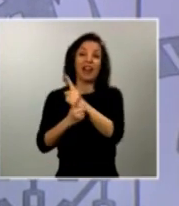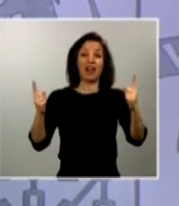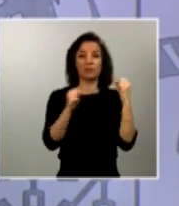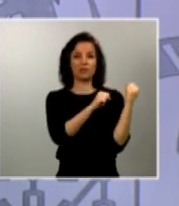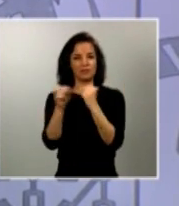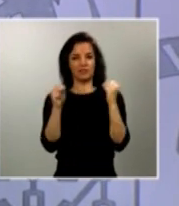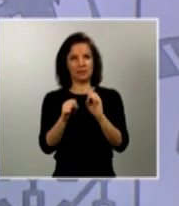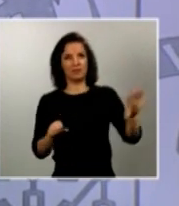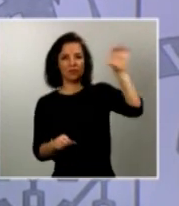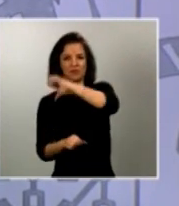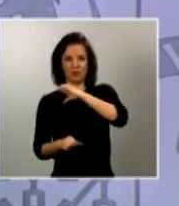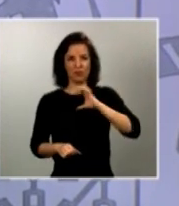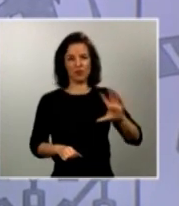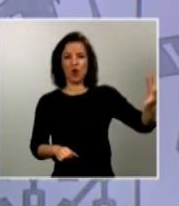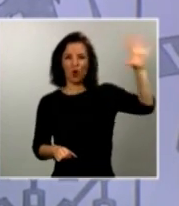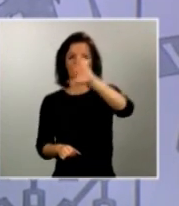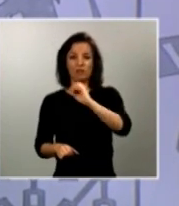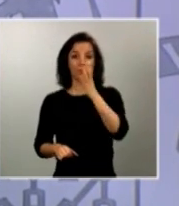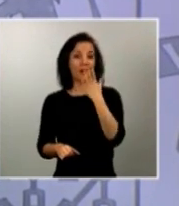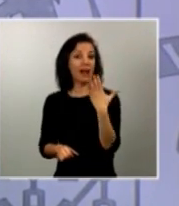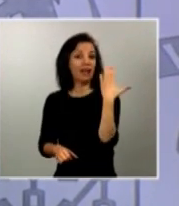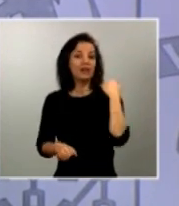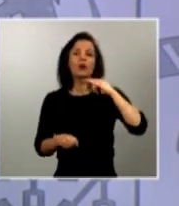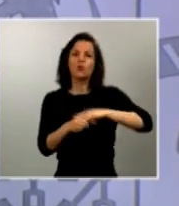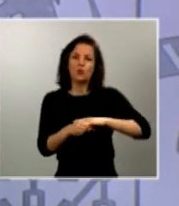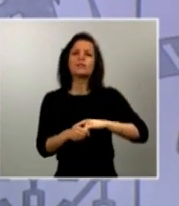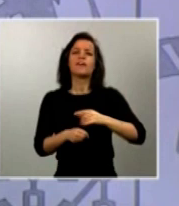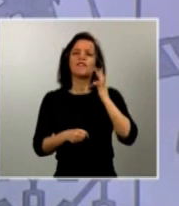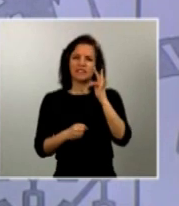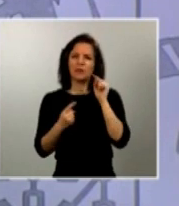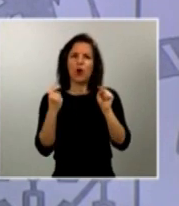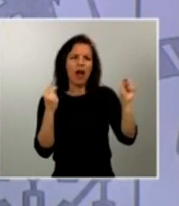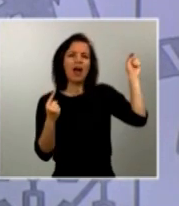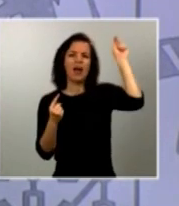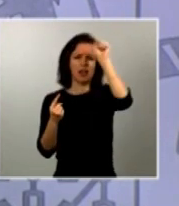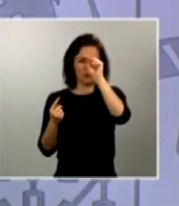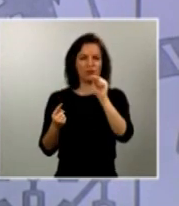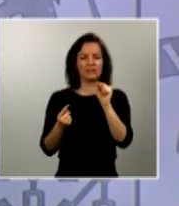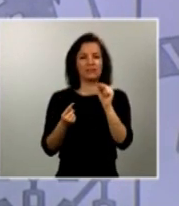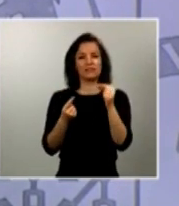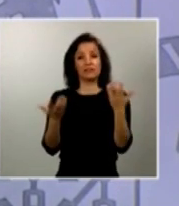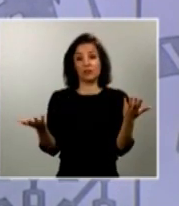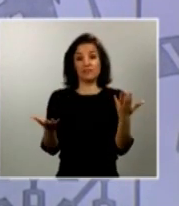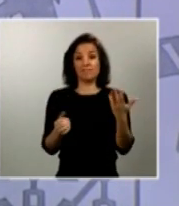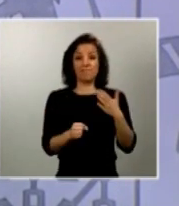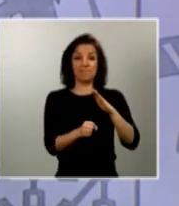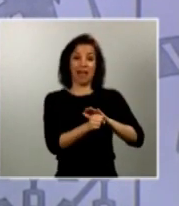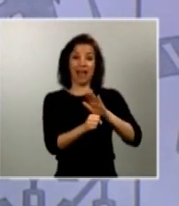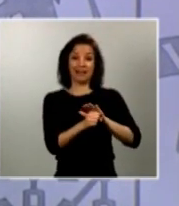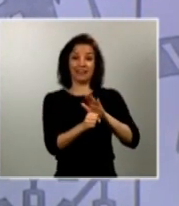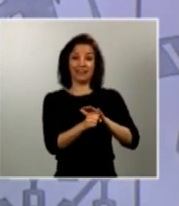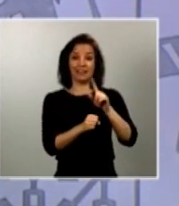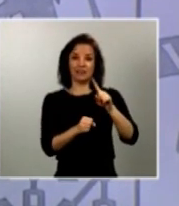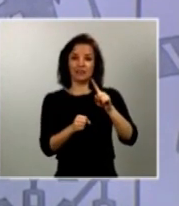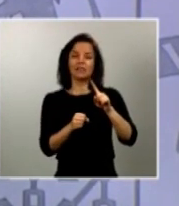autónomas dado que abierto el lunes todavía era festivo para varias de ellas y por lo tanto hasta el martes no se podía hacer esa captura